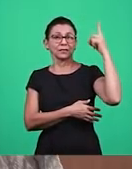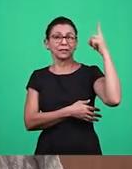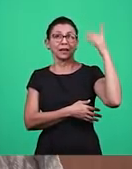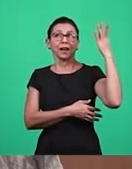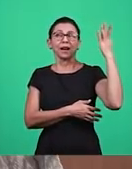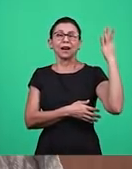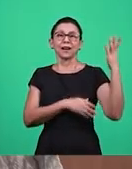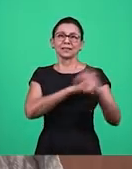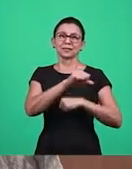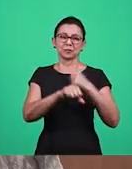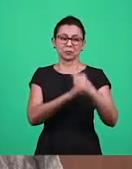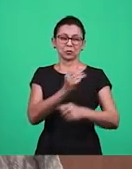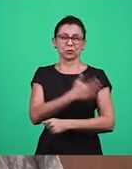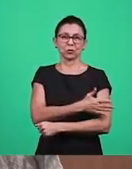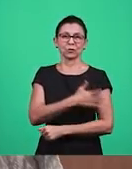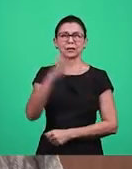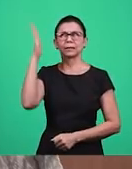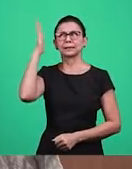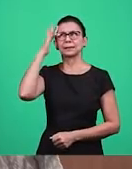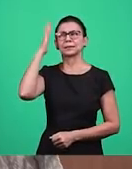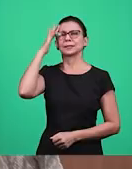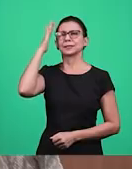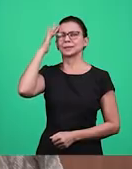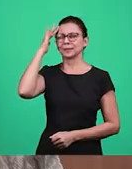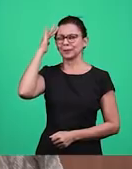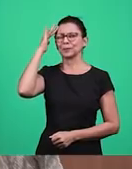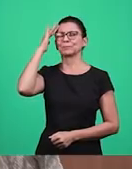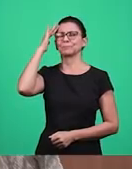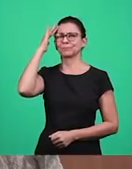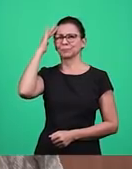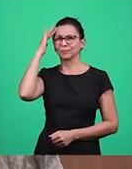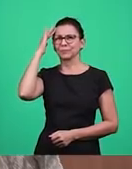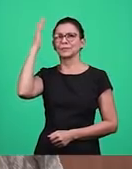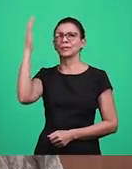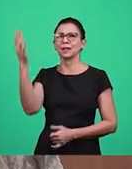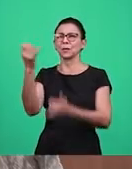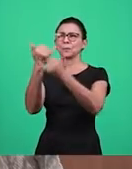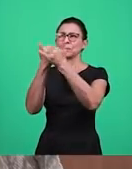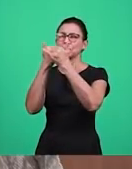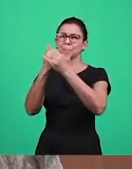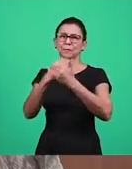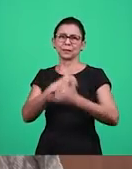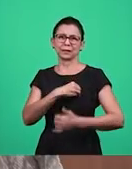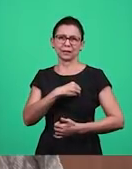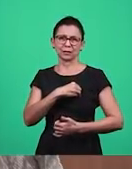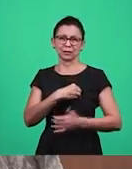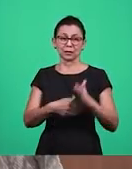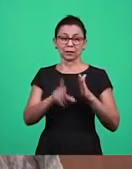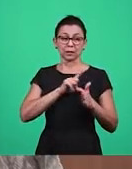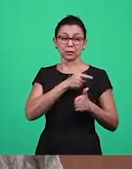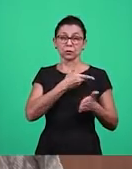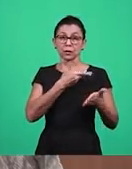del perdón. Él entendió el valor de la bendición de Dios, de la comunión con el Señor. Él perdió